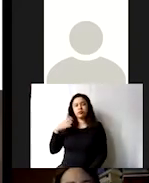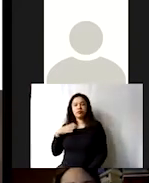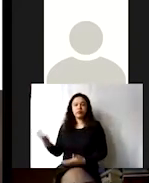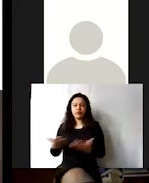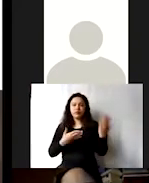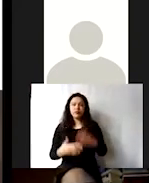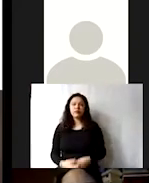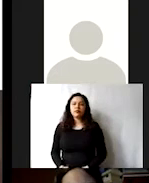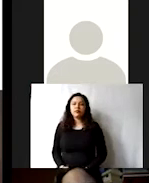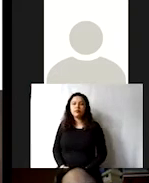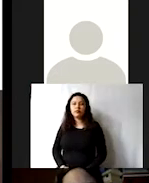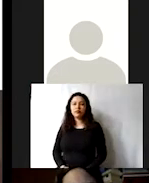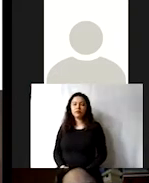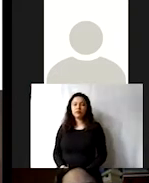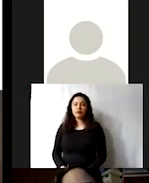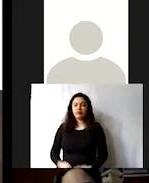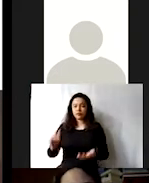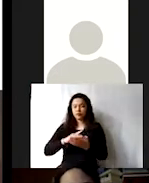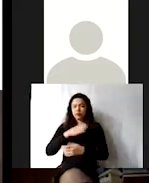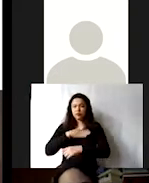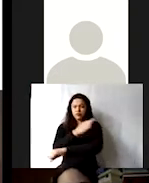Adelante. Sí, gracias. Buenas tardes.